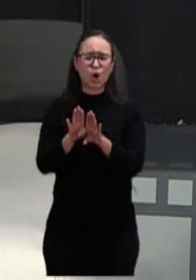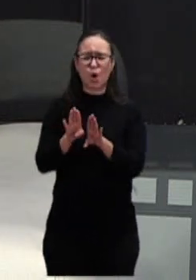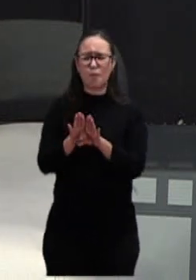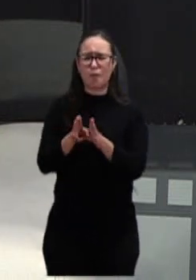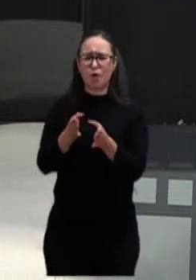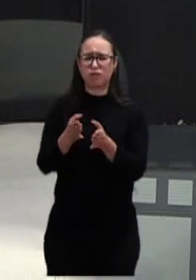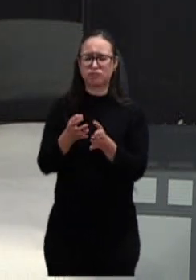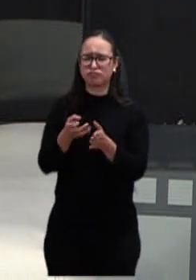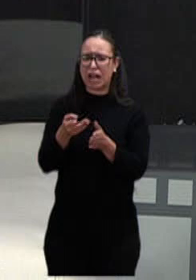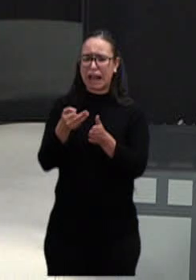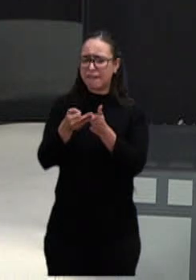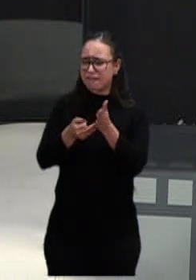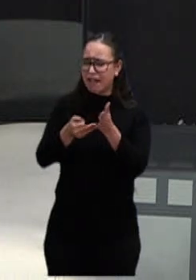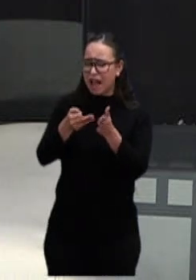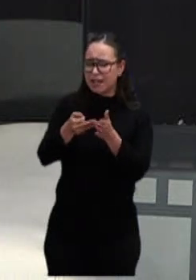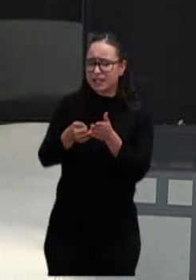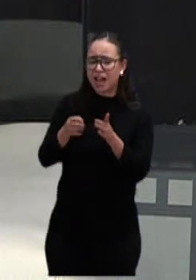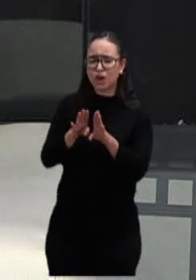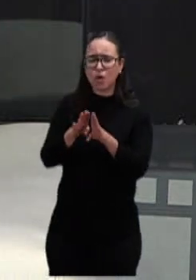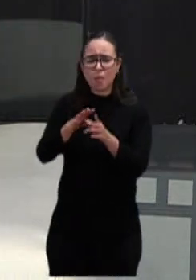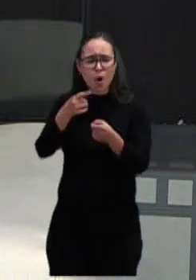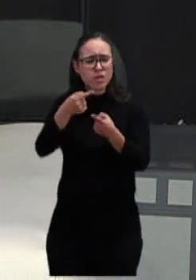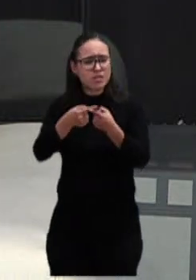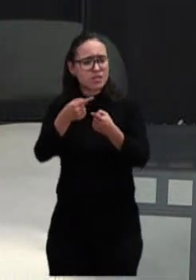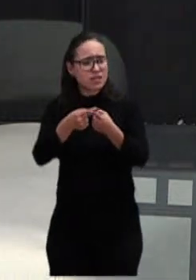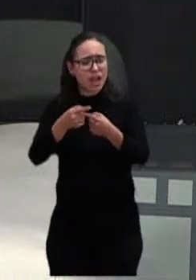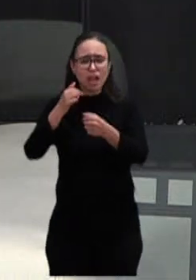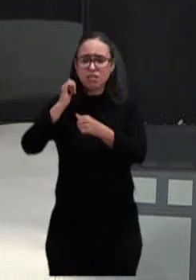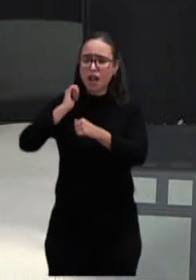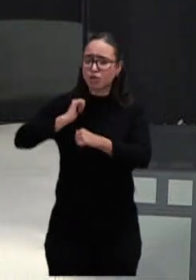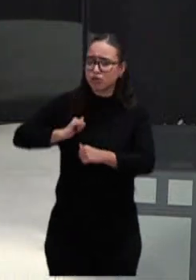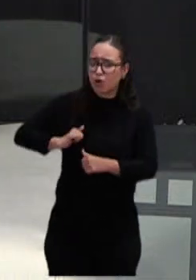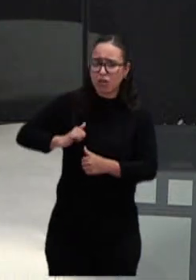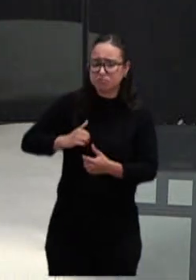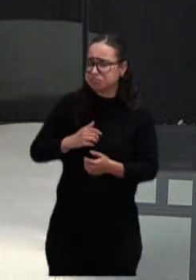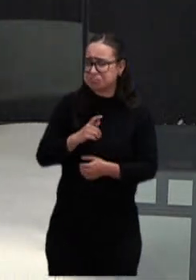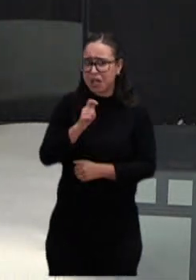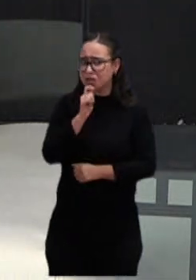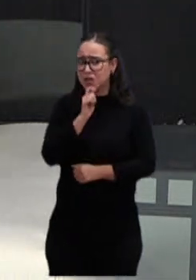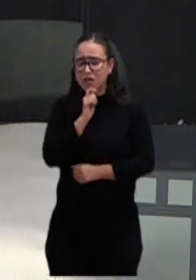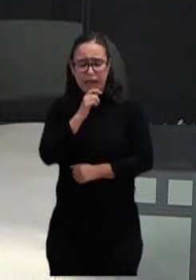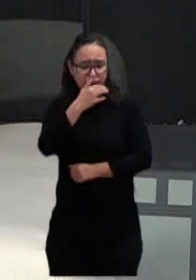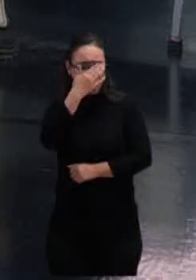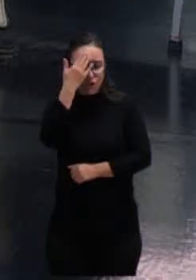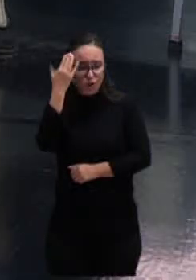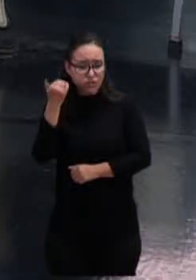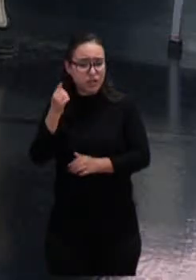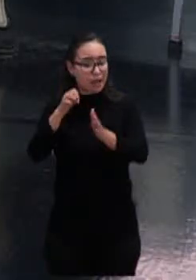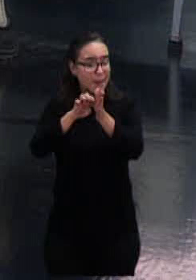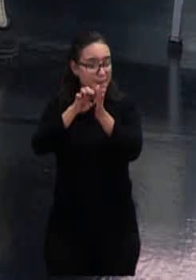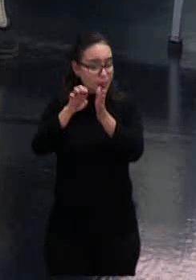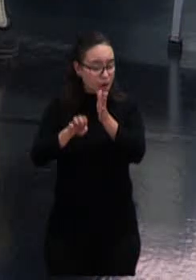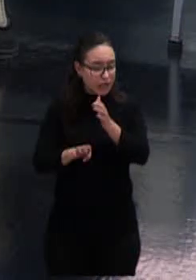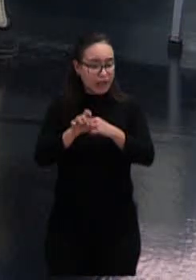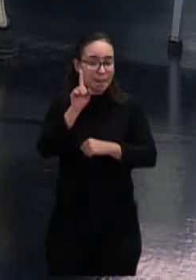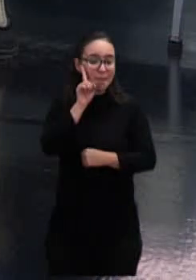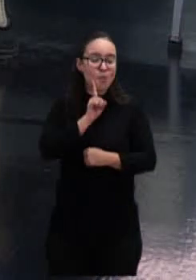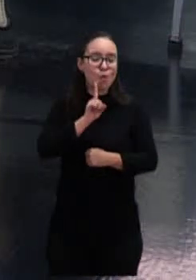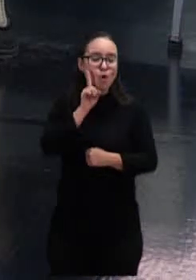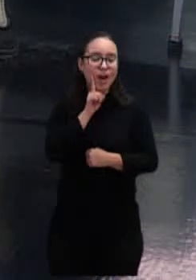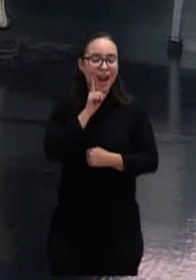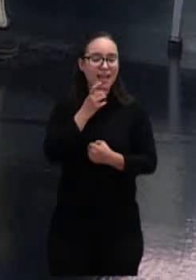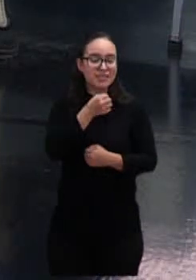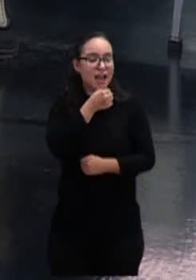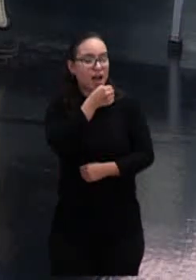fijarse quiénes son las autoridades para conocer de estos asuntos por ejemplo en el podemos poner el caso de las mujeres periodistas